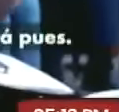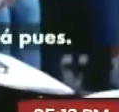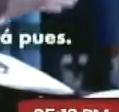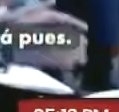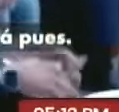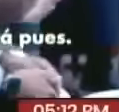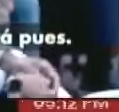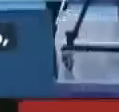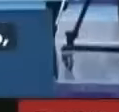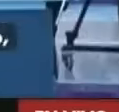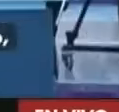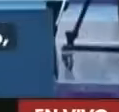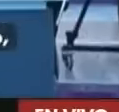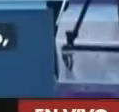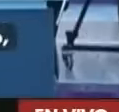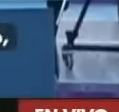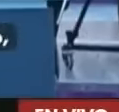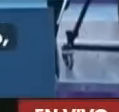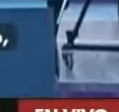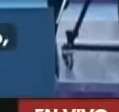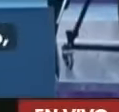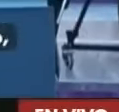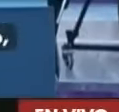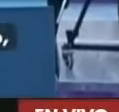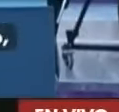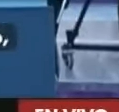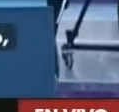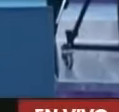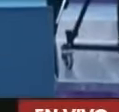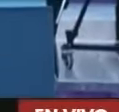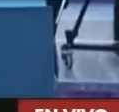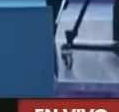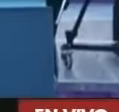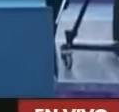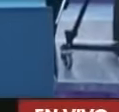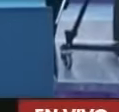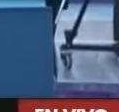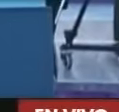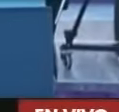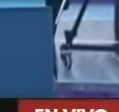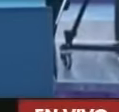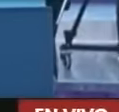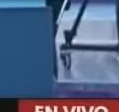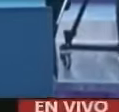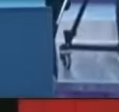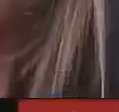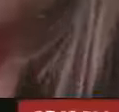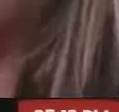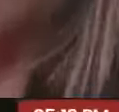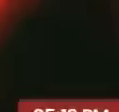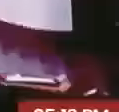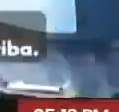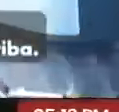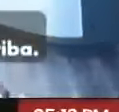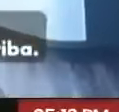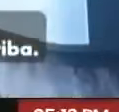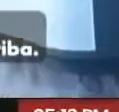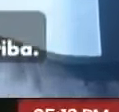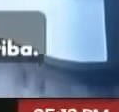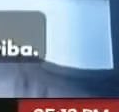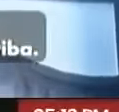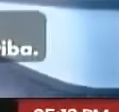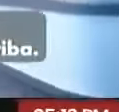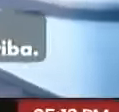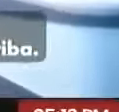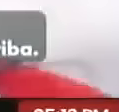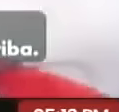Guaira, Naguará, pues. Ya ganó una T, ahora vamos por el resto. Las 7 T, las 7 transformaciones. La gran